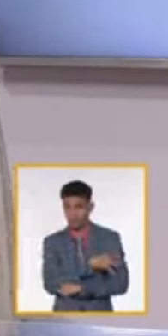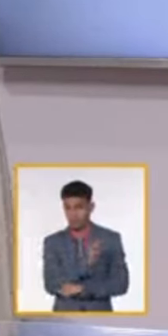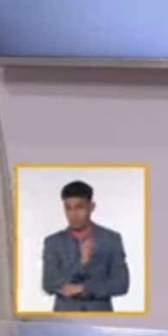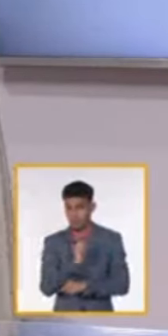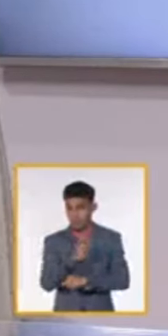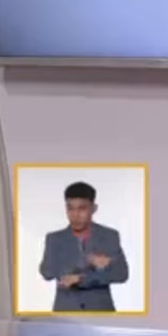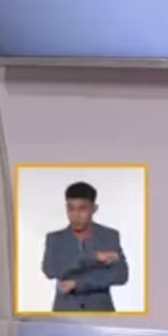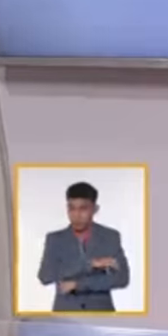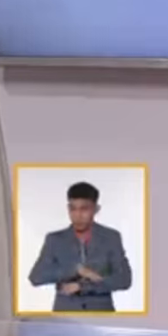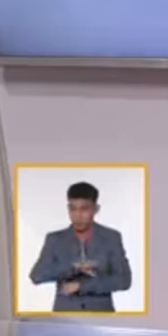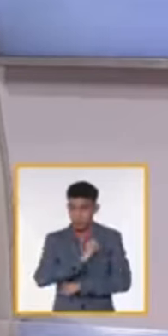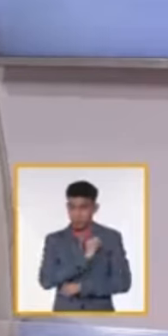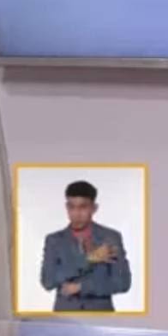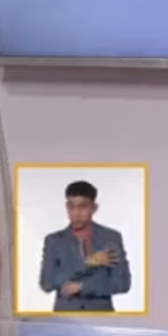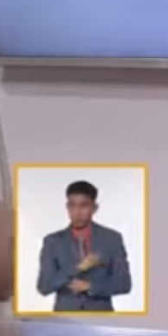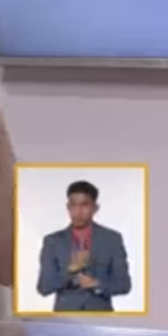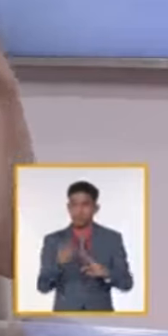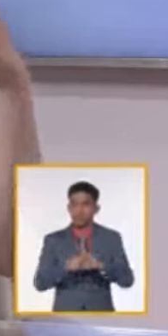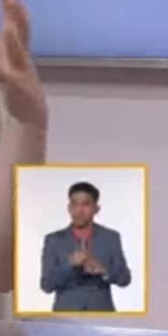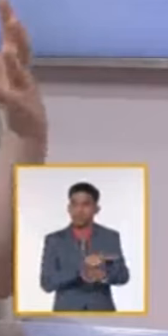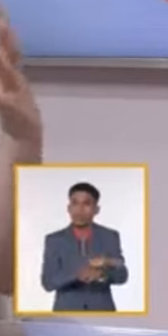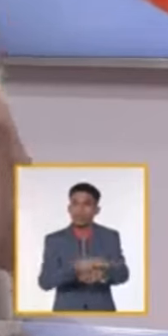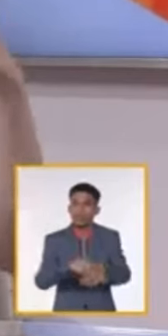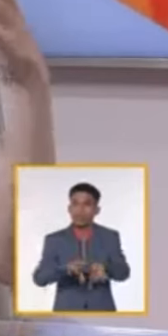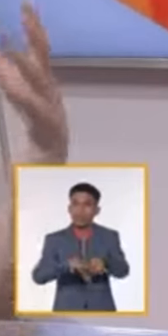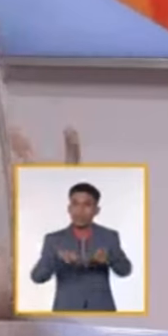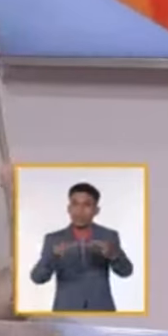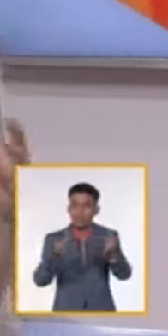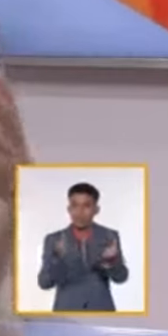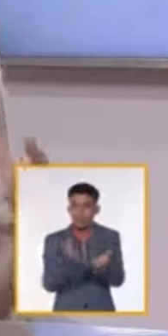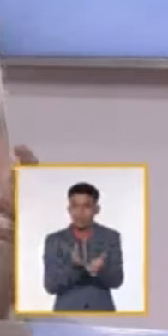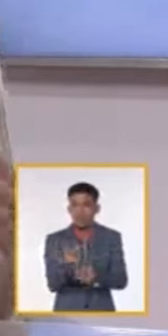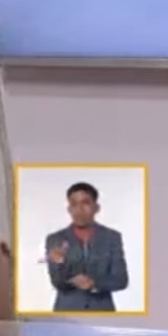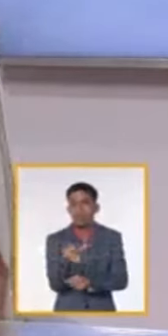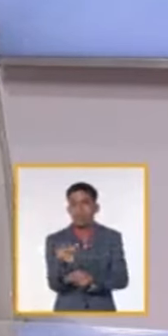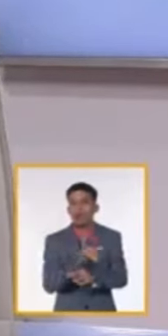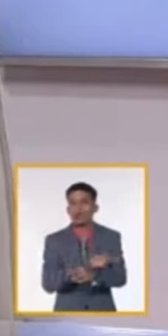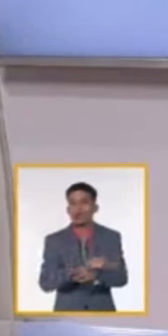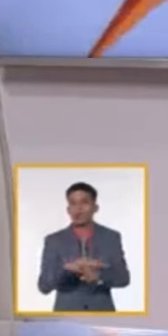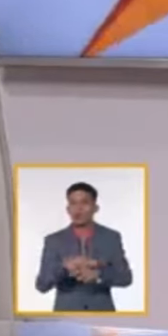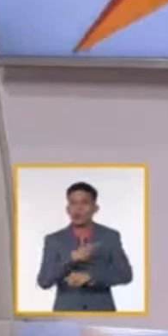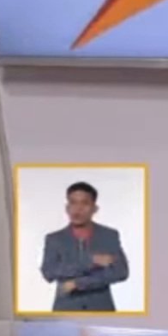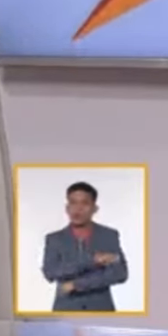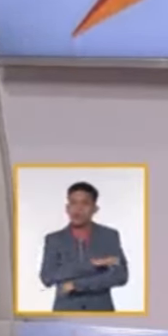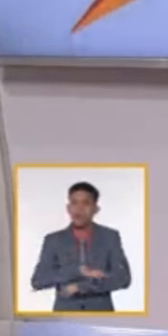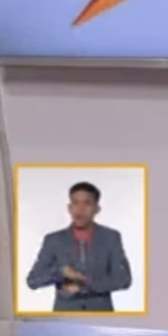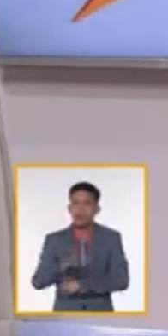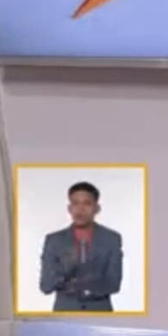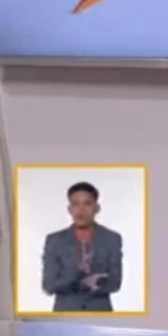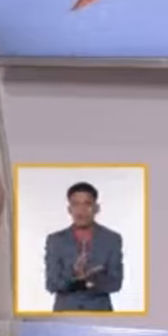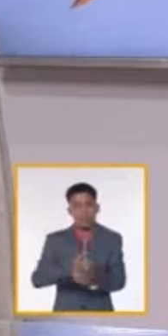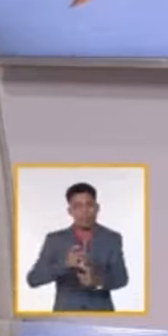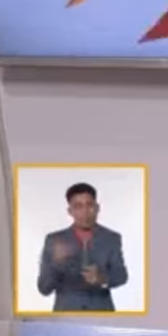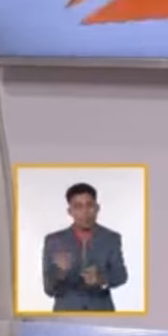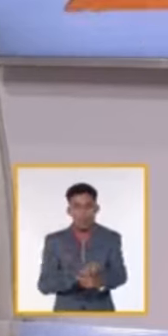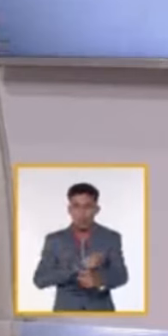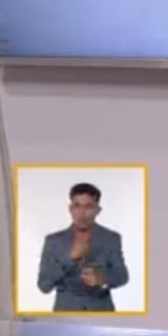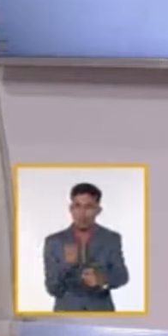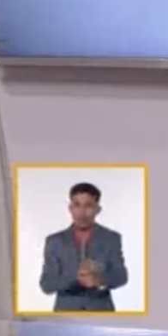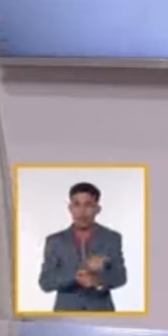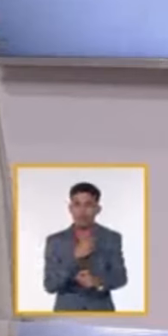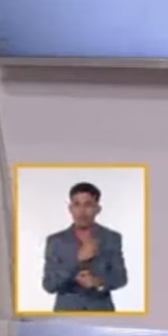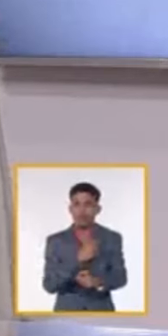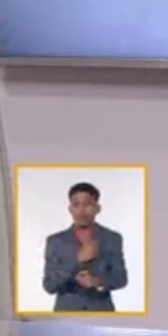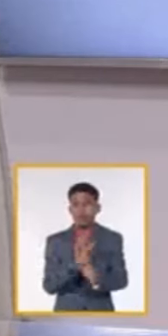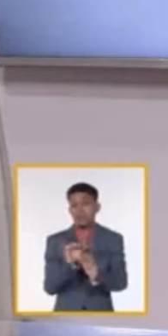y en la historia del mundo es la historia de los pueblos pequeños luchando contra los poderosos.